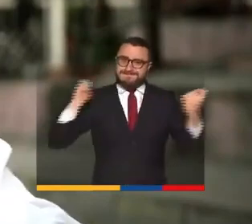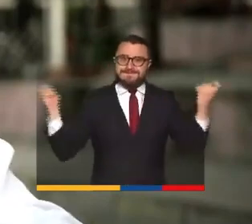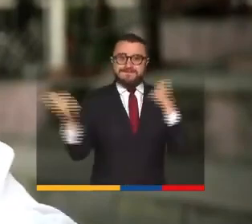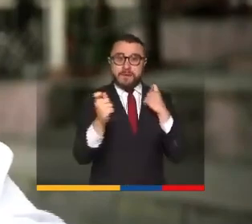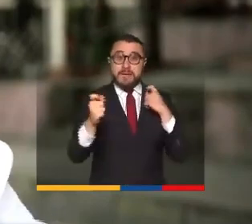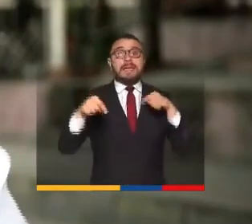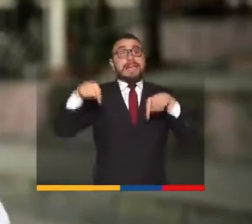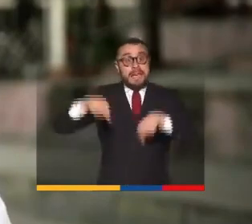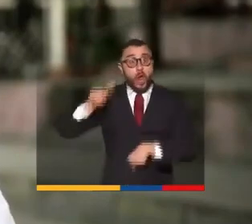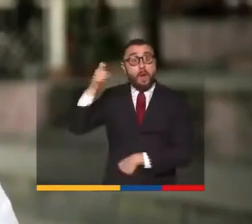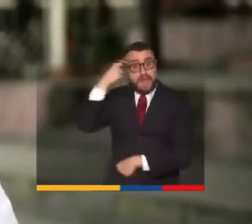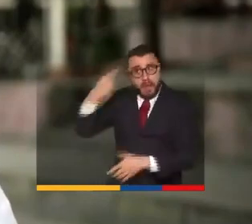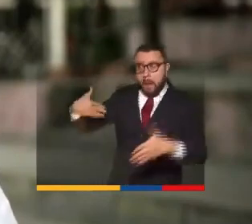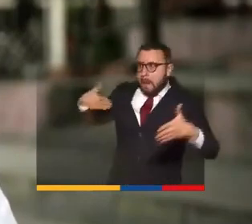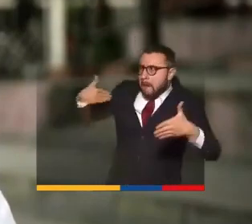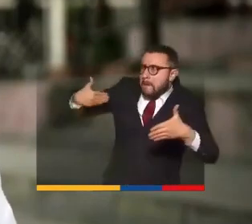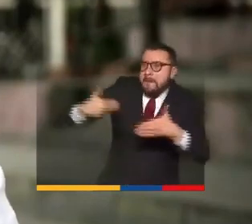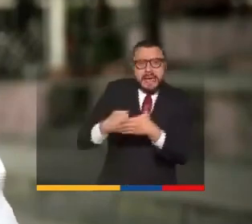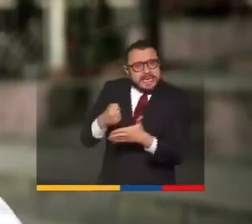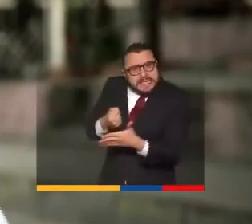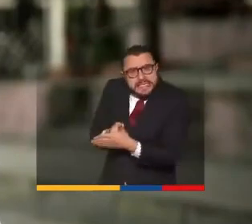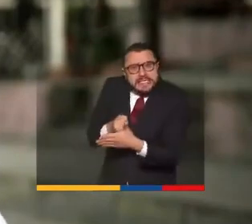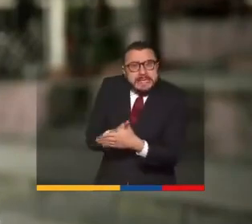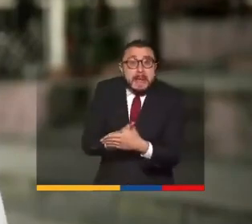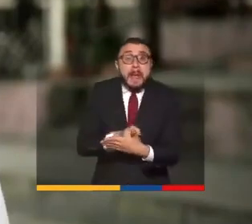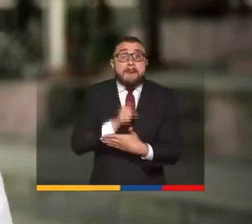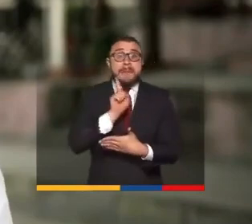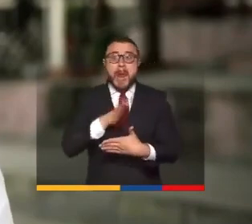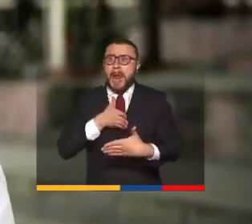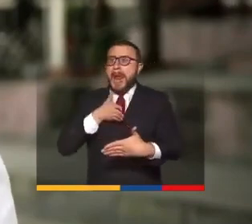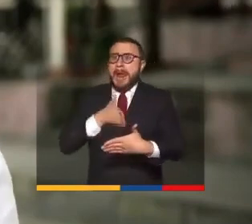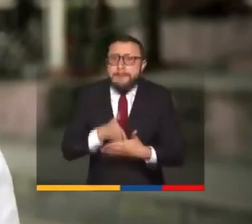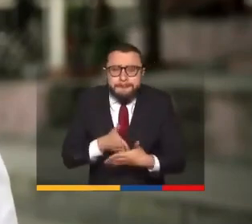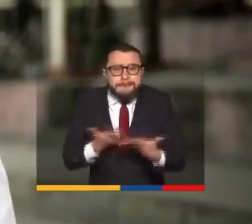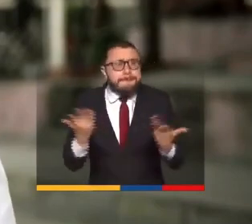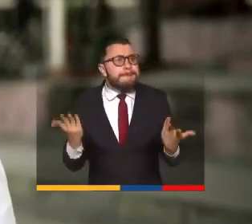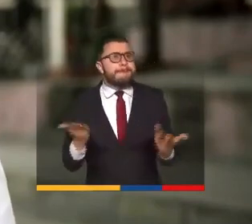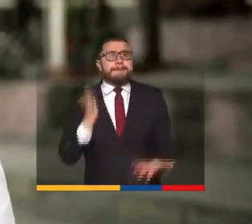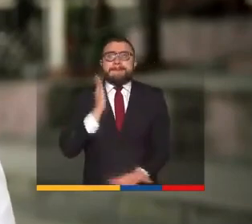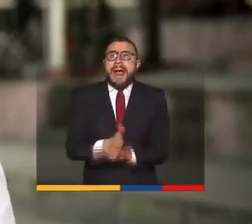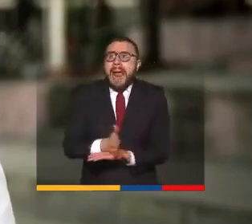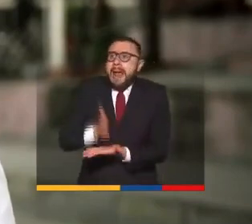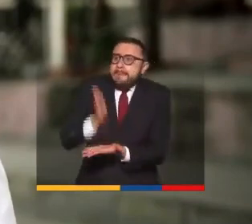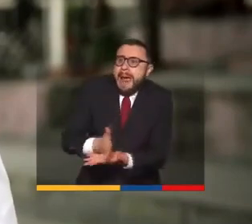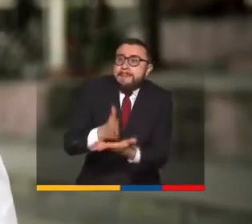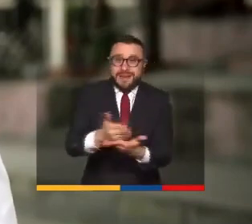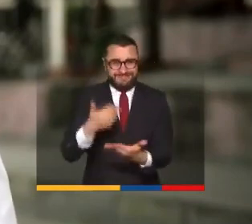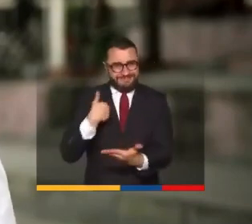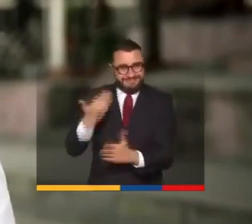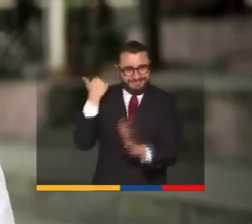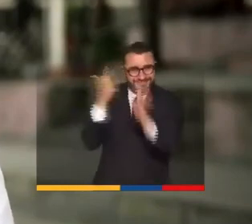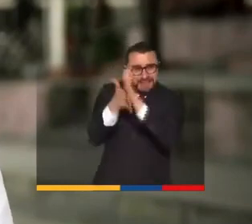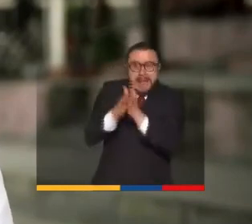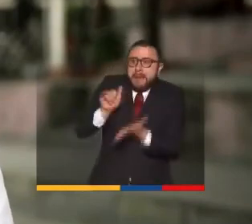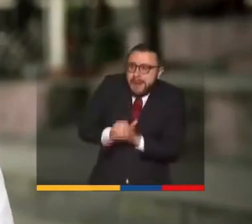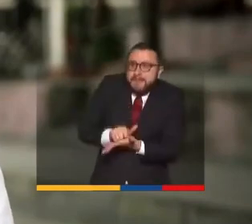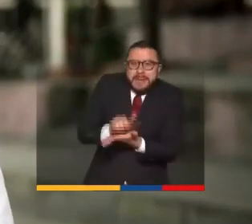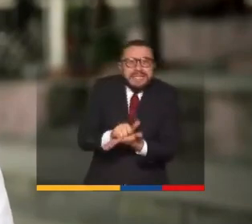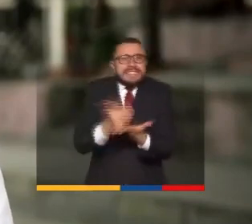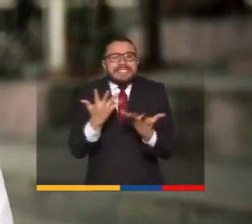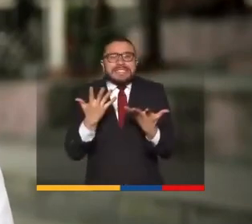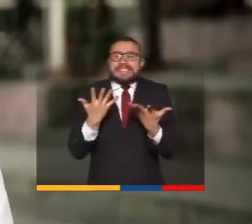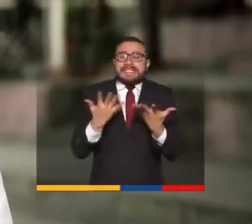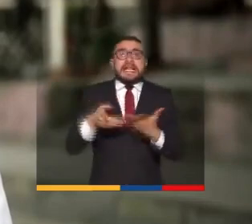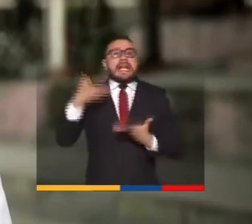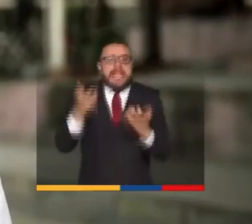hemos intentado, pero hemos encontrado obstáculos en el camino, como ya lo he señalado, para mantener